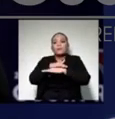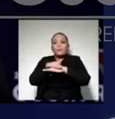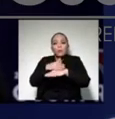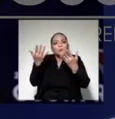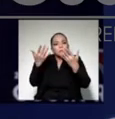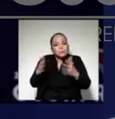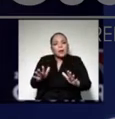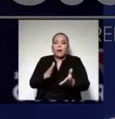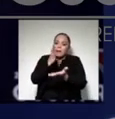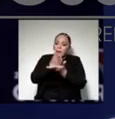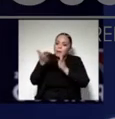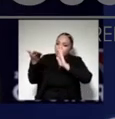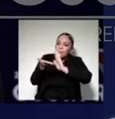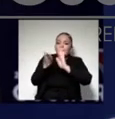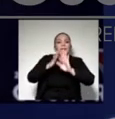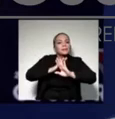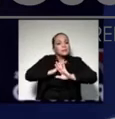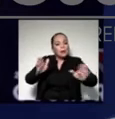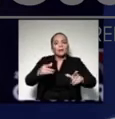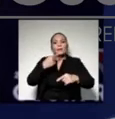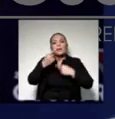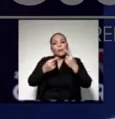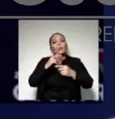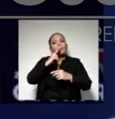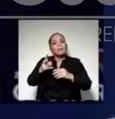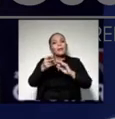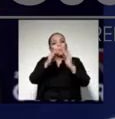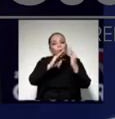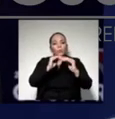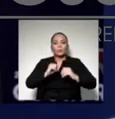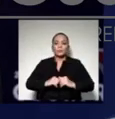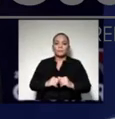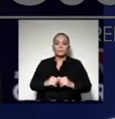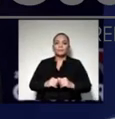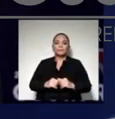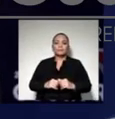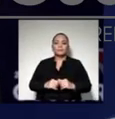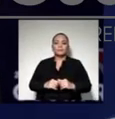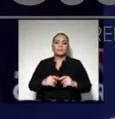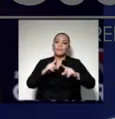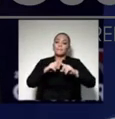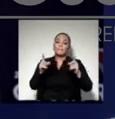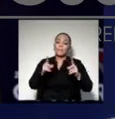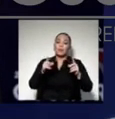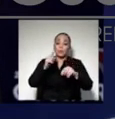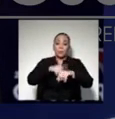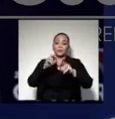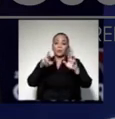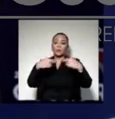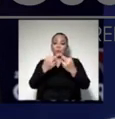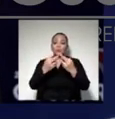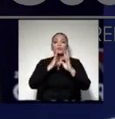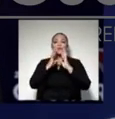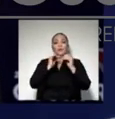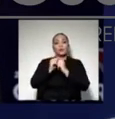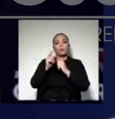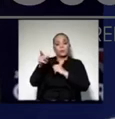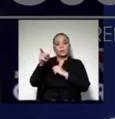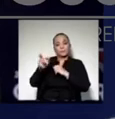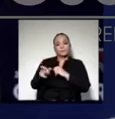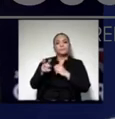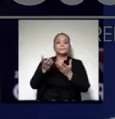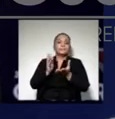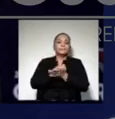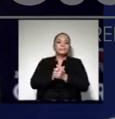los ataques, digamos la verdad, llevemos la verdad al pueblo. Pero bueno, dentro de la reunión fue hablar con esa señora, pero